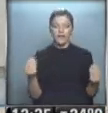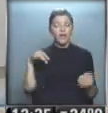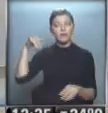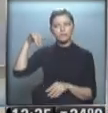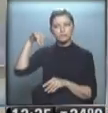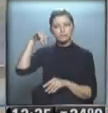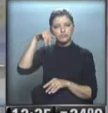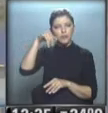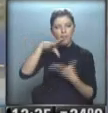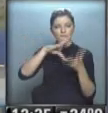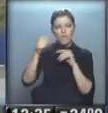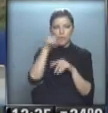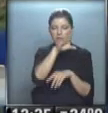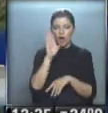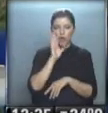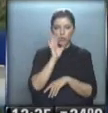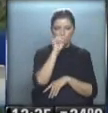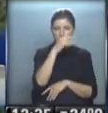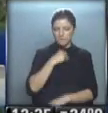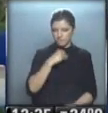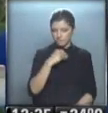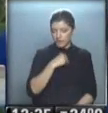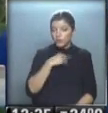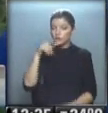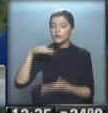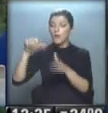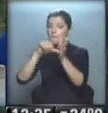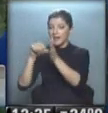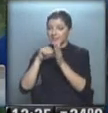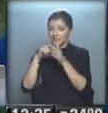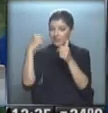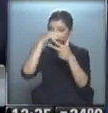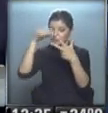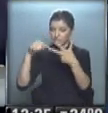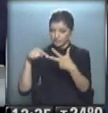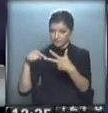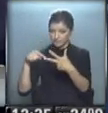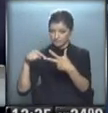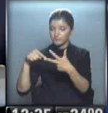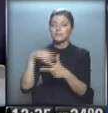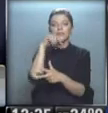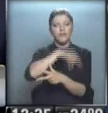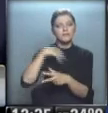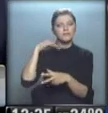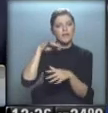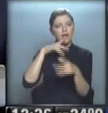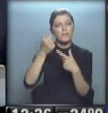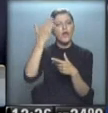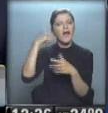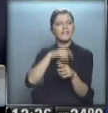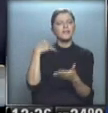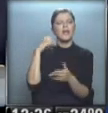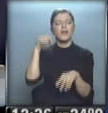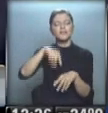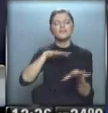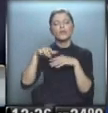en el arma preferida de la administración Obama en Pakistán, Afganistán y Yemen. Una continuidad de la política de George